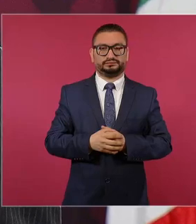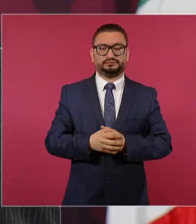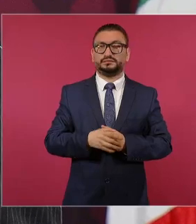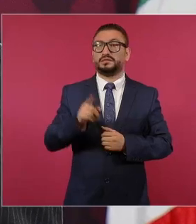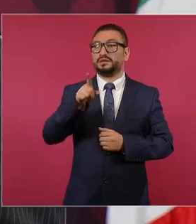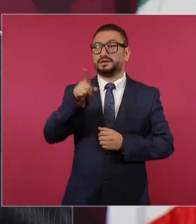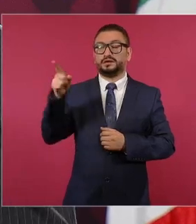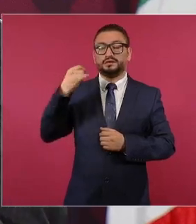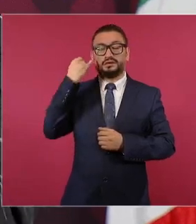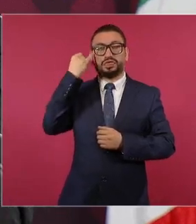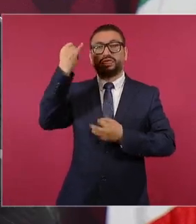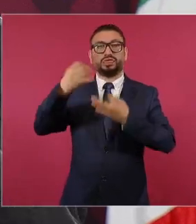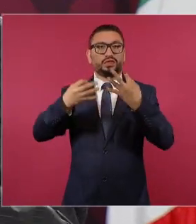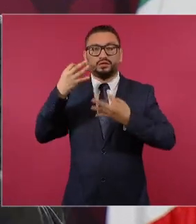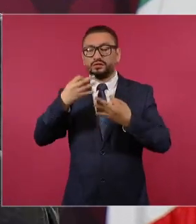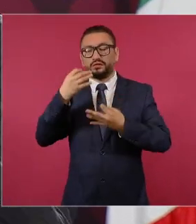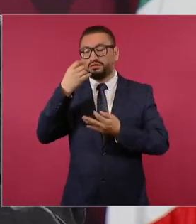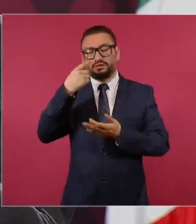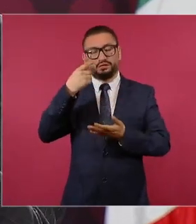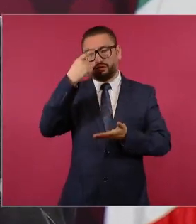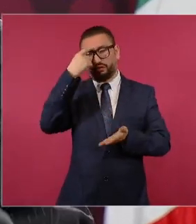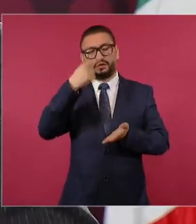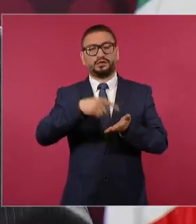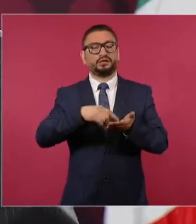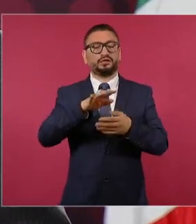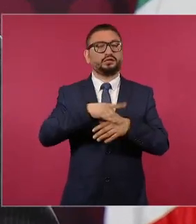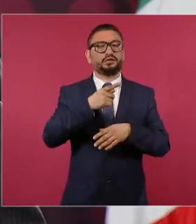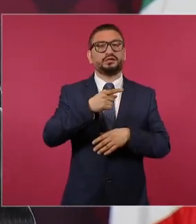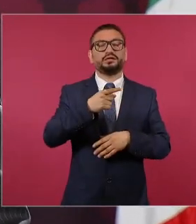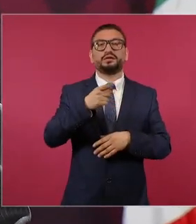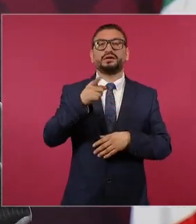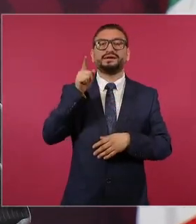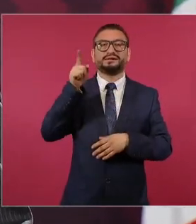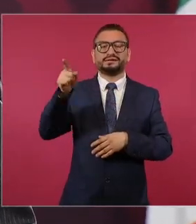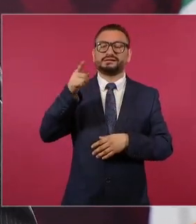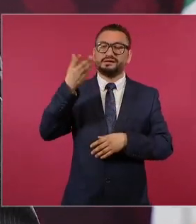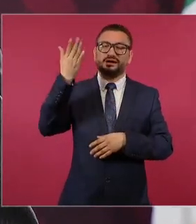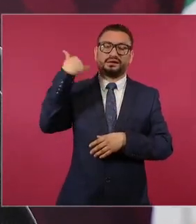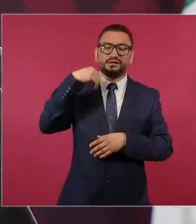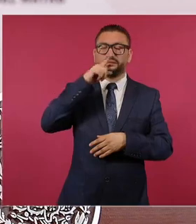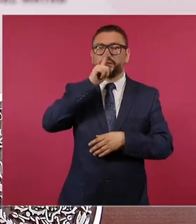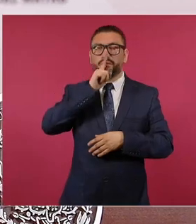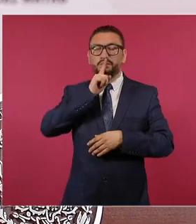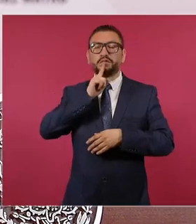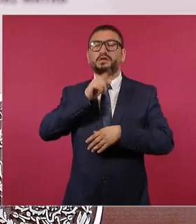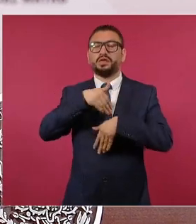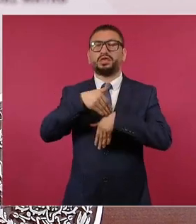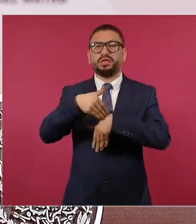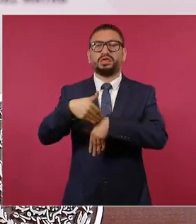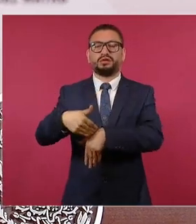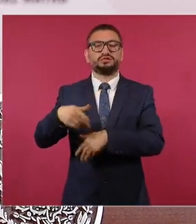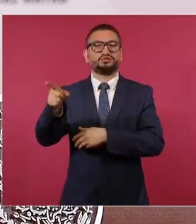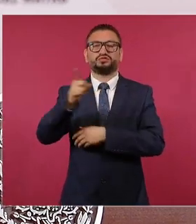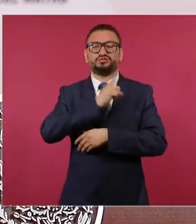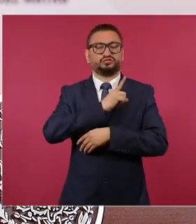Nunca imaginaron y se creyeron las mentiras, cayeron en el autoengaño,